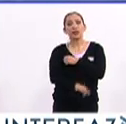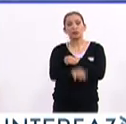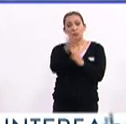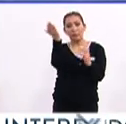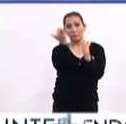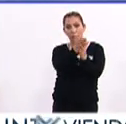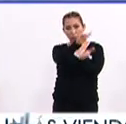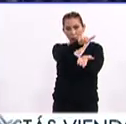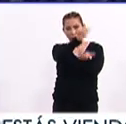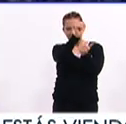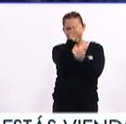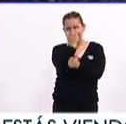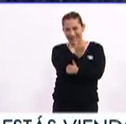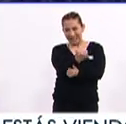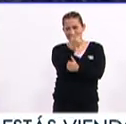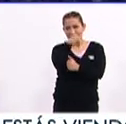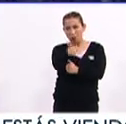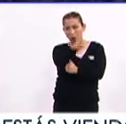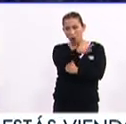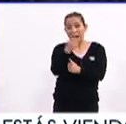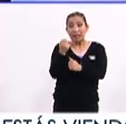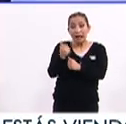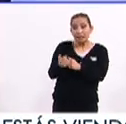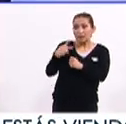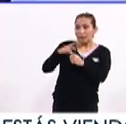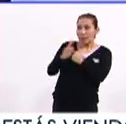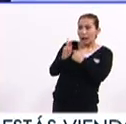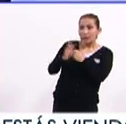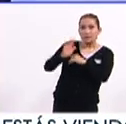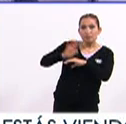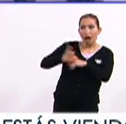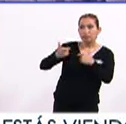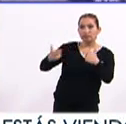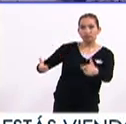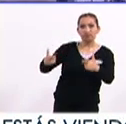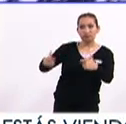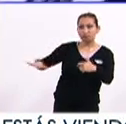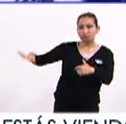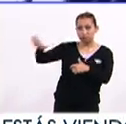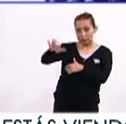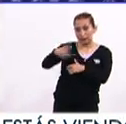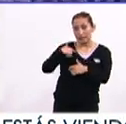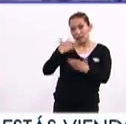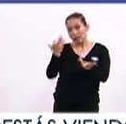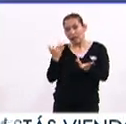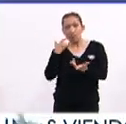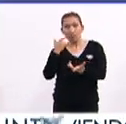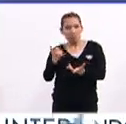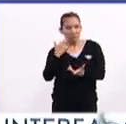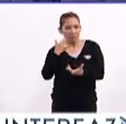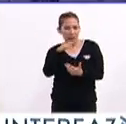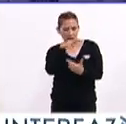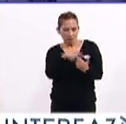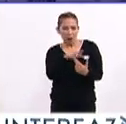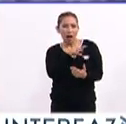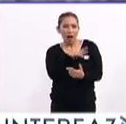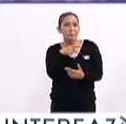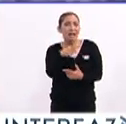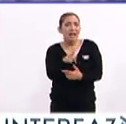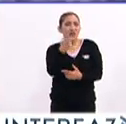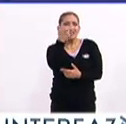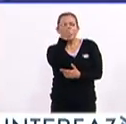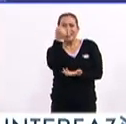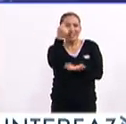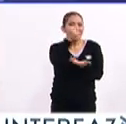5.1% del PIB, casi el nivel de las naciones más desarrolladas. Sin embargo, y pese a los esfuerzos regionales, los